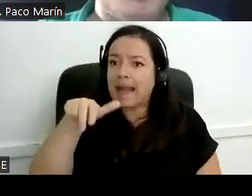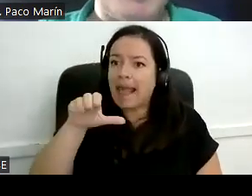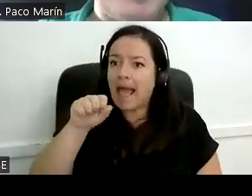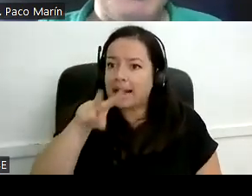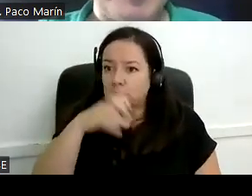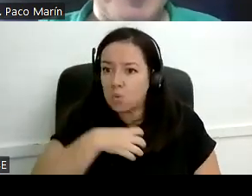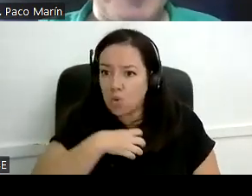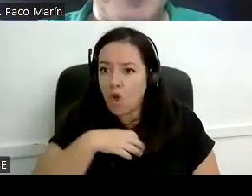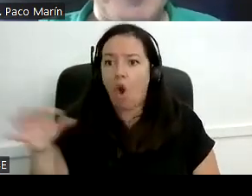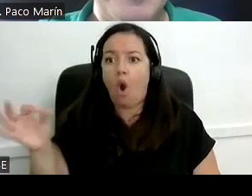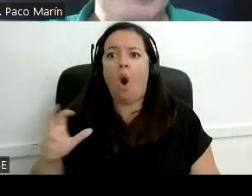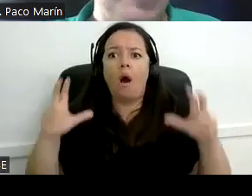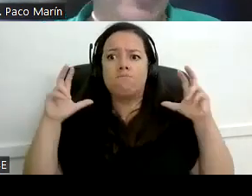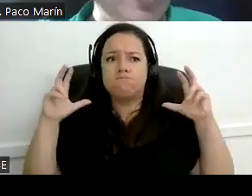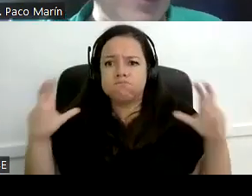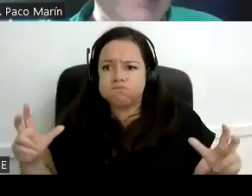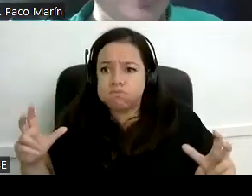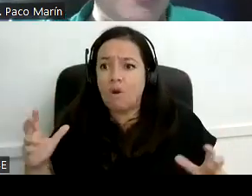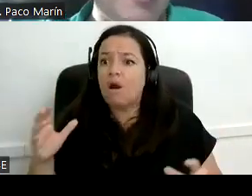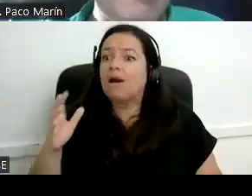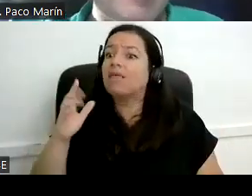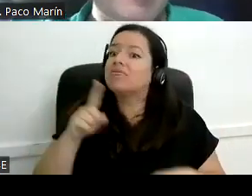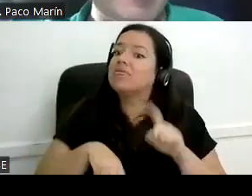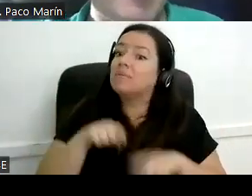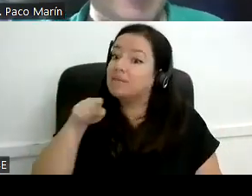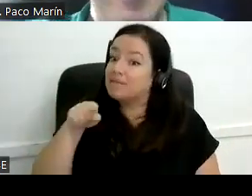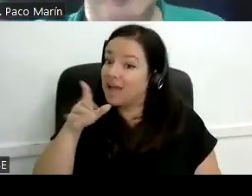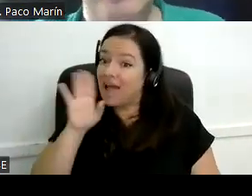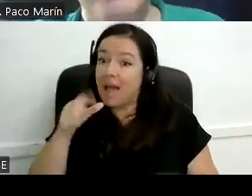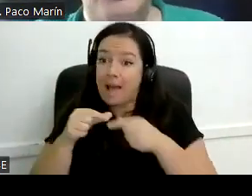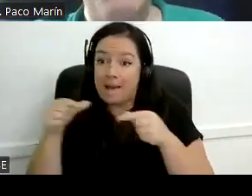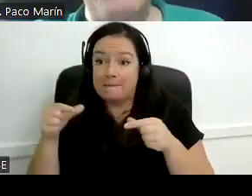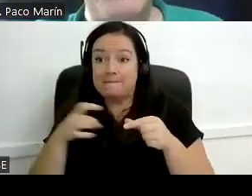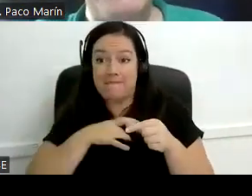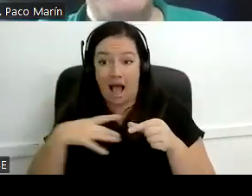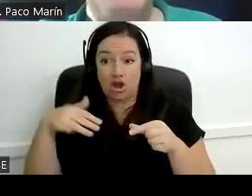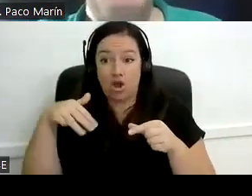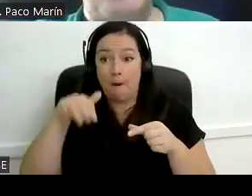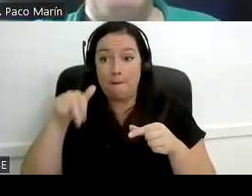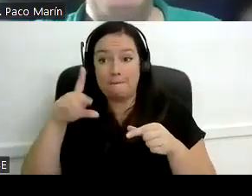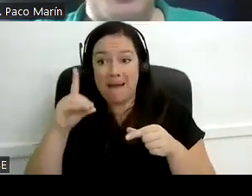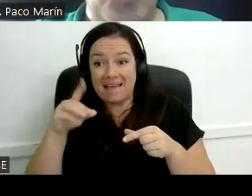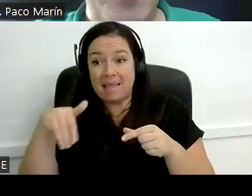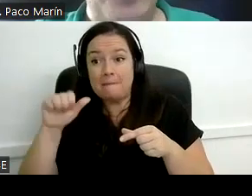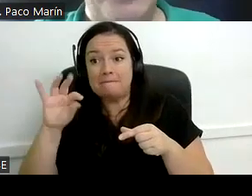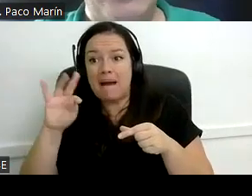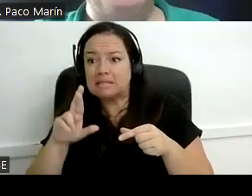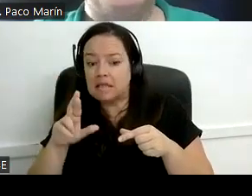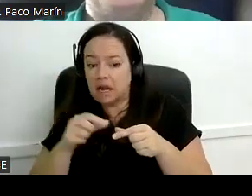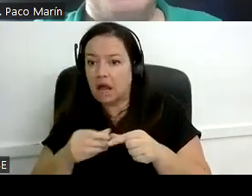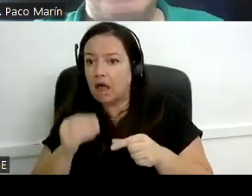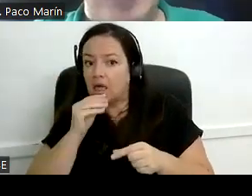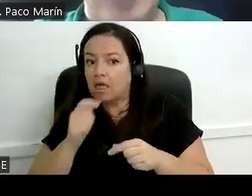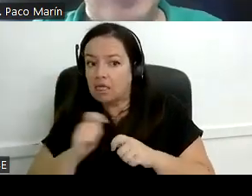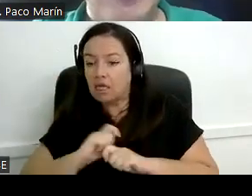sobrepeso bastante evidente, porque si no, lo que haríamos con el MindMaster Stream es intentar compensar, pero como no resolvemos la